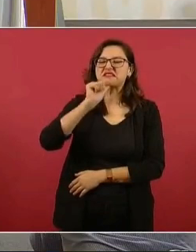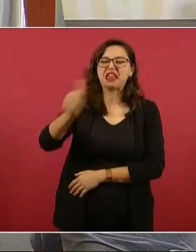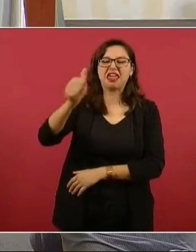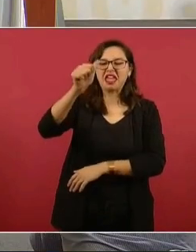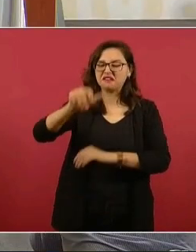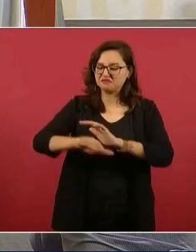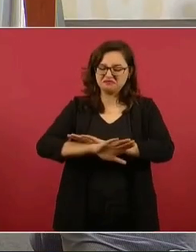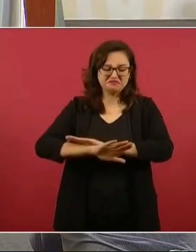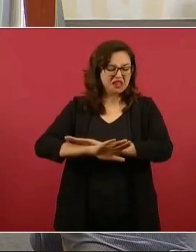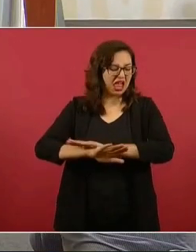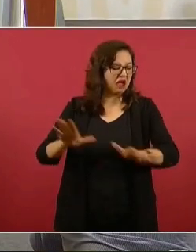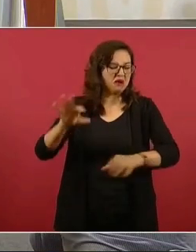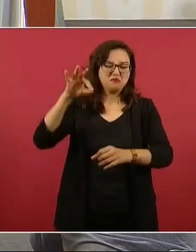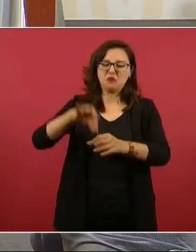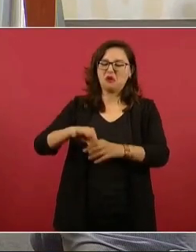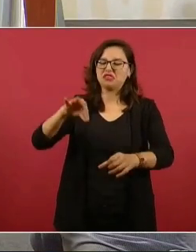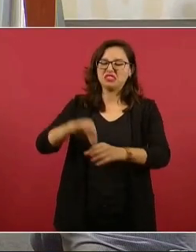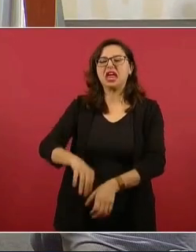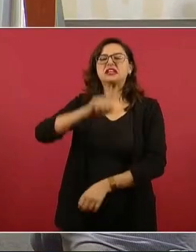Imagínense